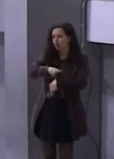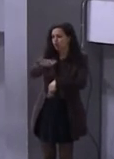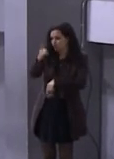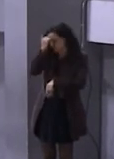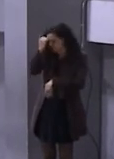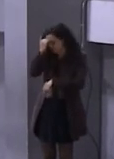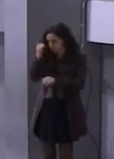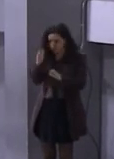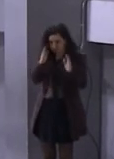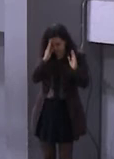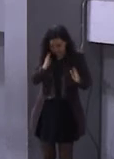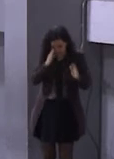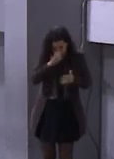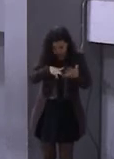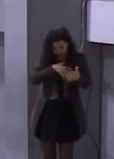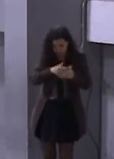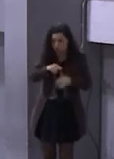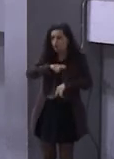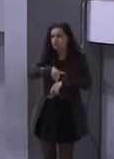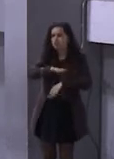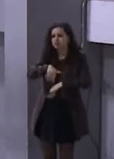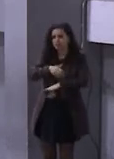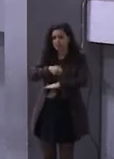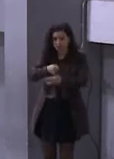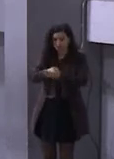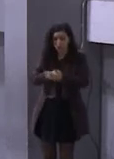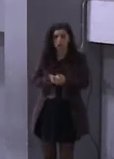la asignación en las horas de gestión.